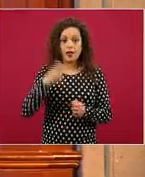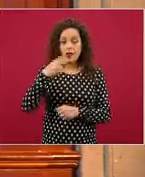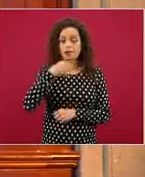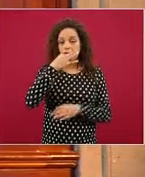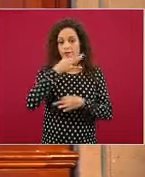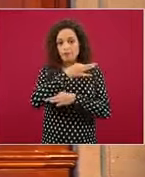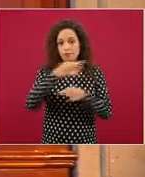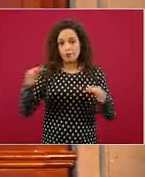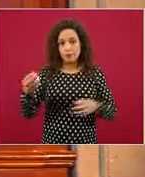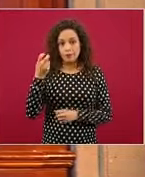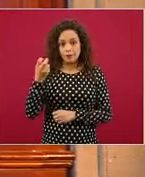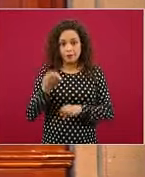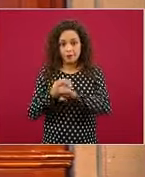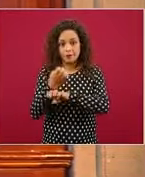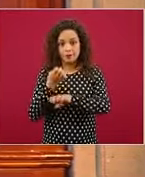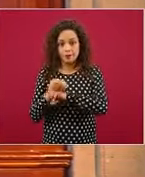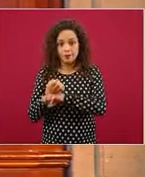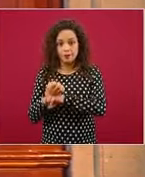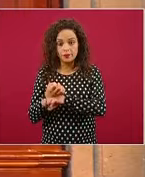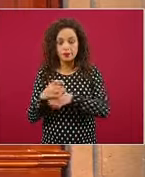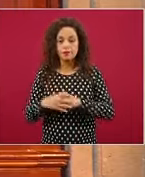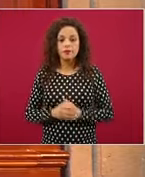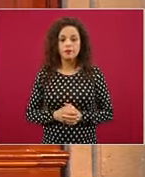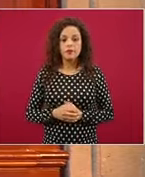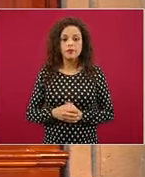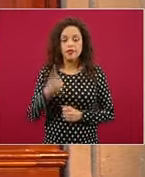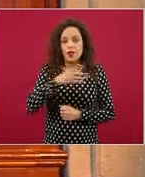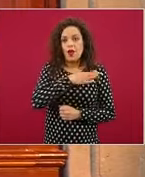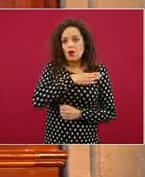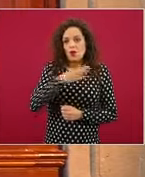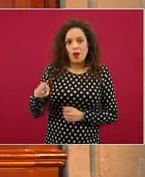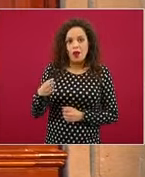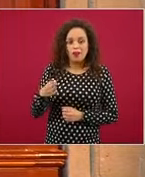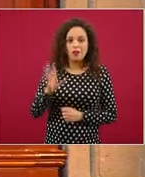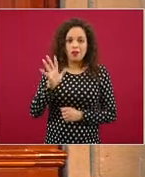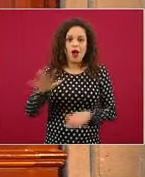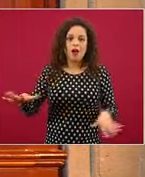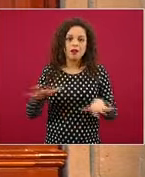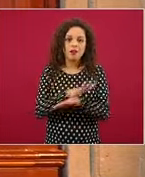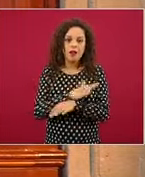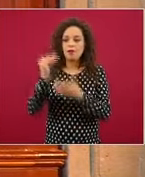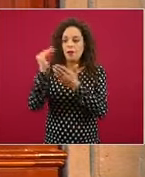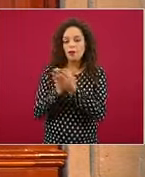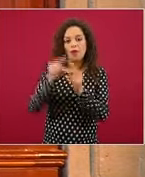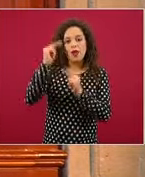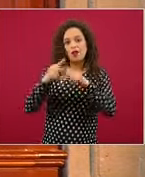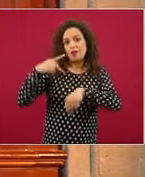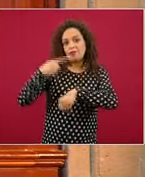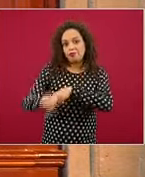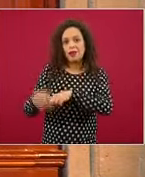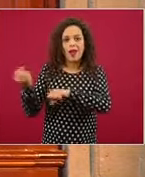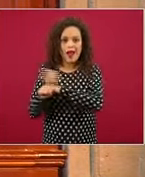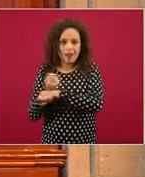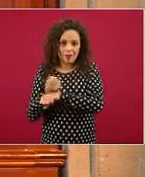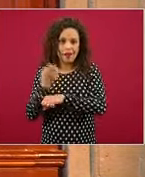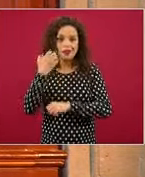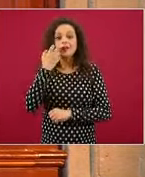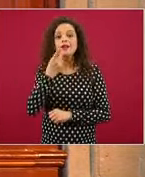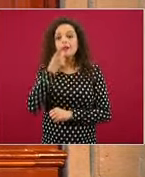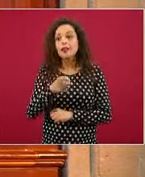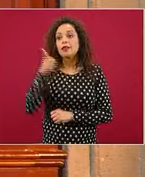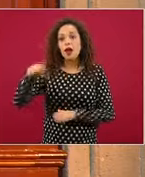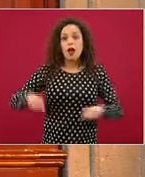personas que están en estas entidades es qué bueno que consiguieron un menor nivel de riesgo. Eso quiere decir que como población han estado